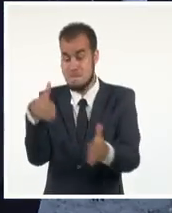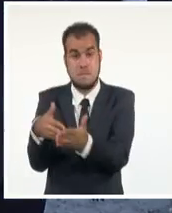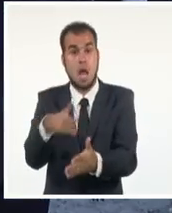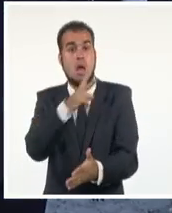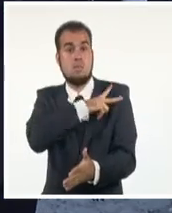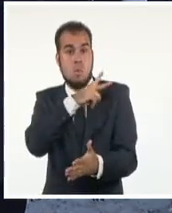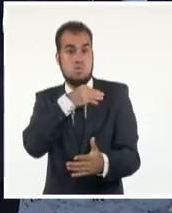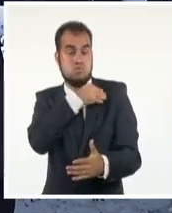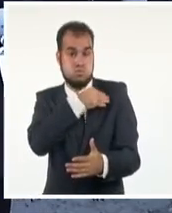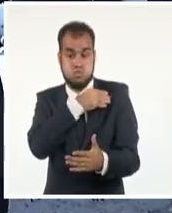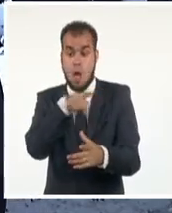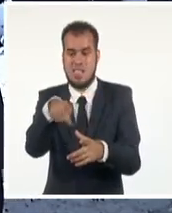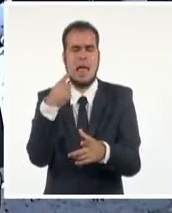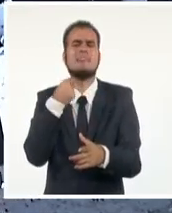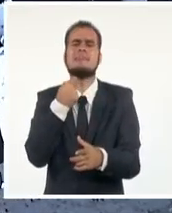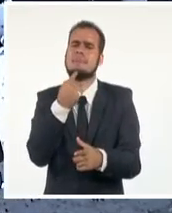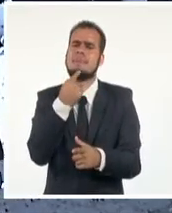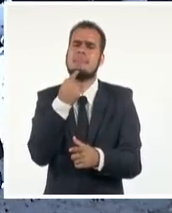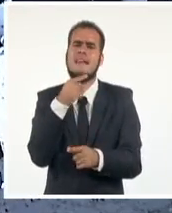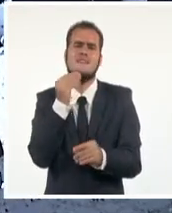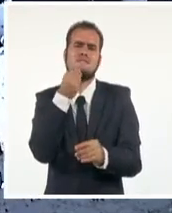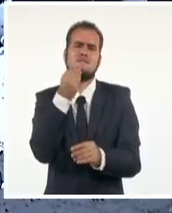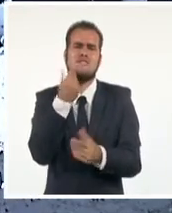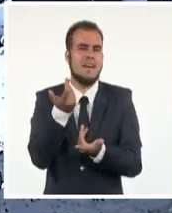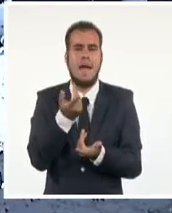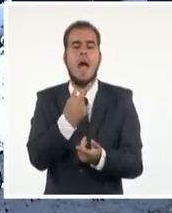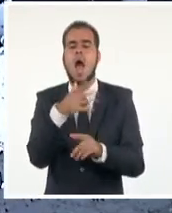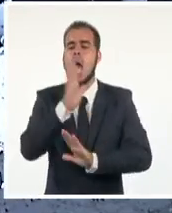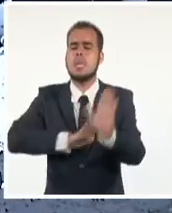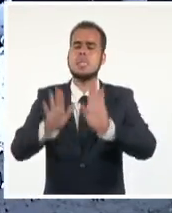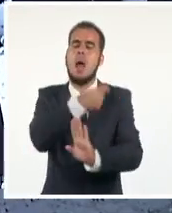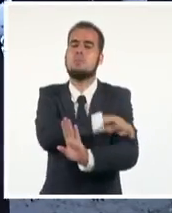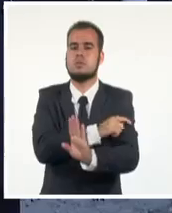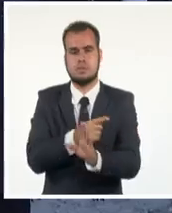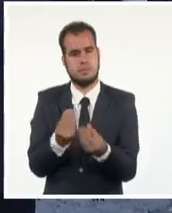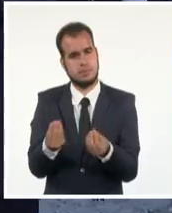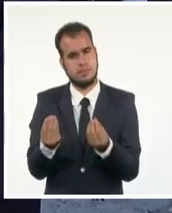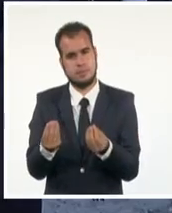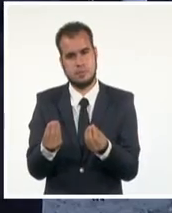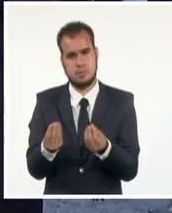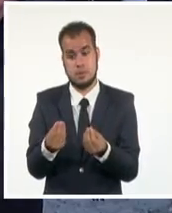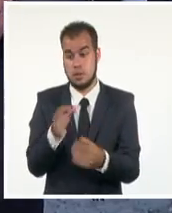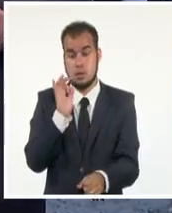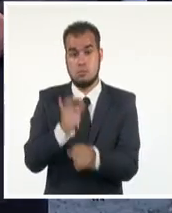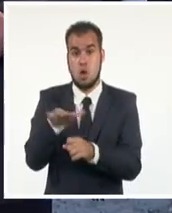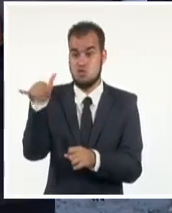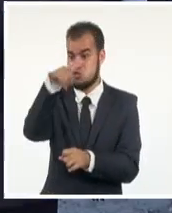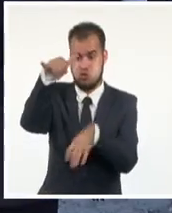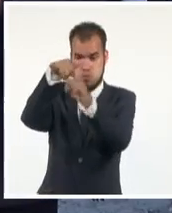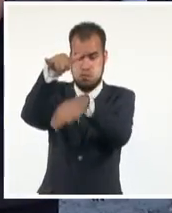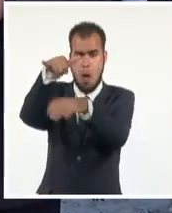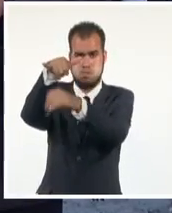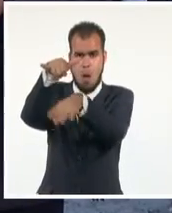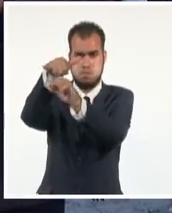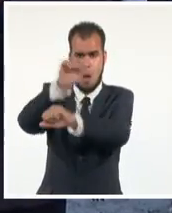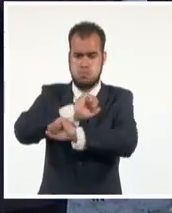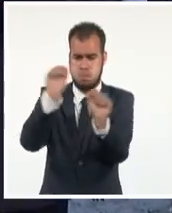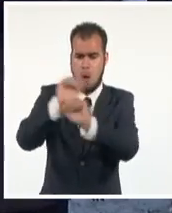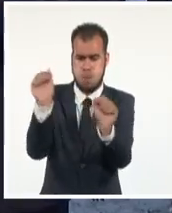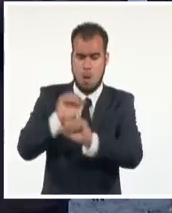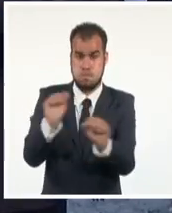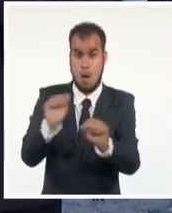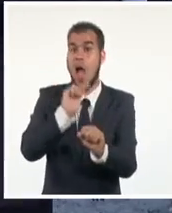a una localidad determinada no vaya a ocurrir un ataque contra ese transporte de ayuda,